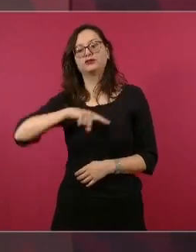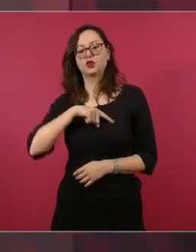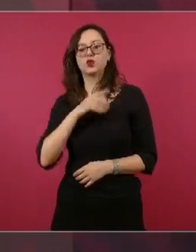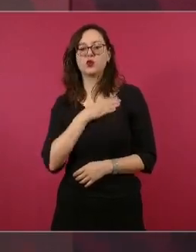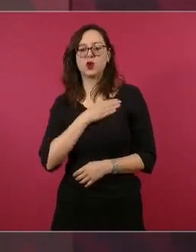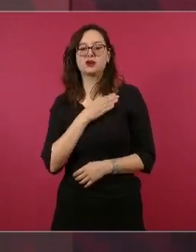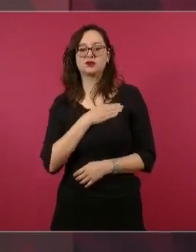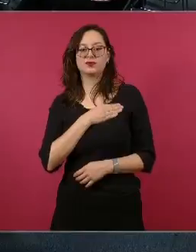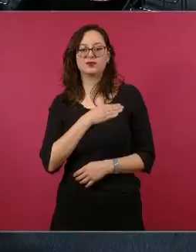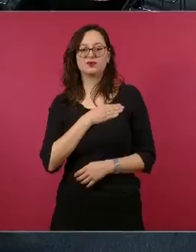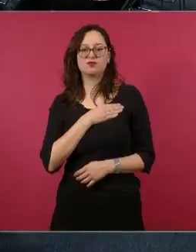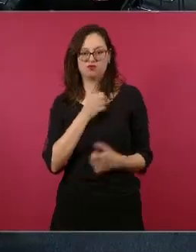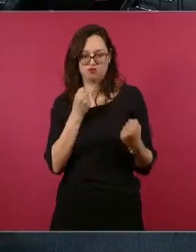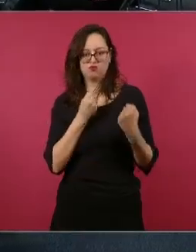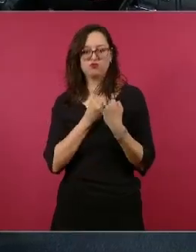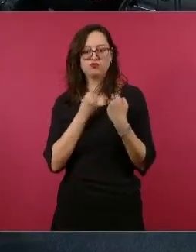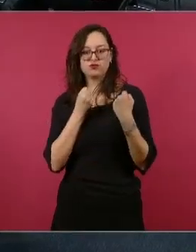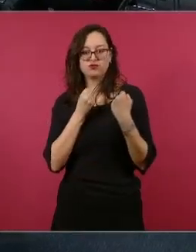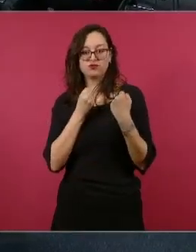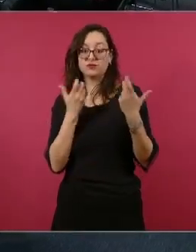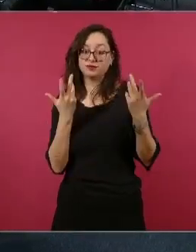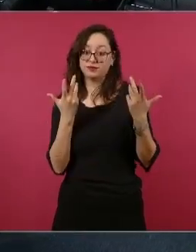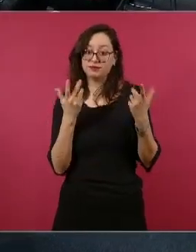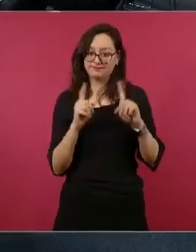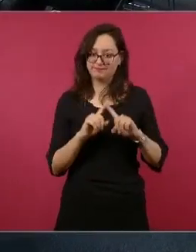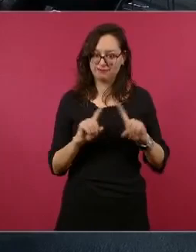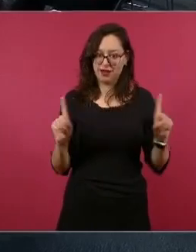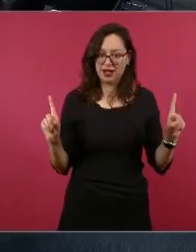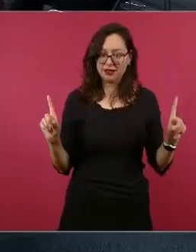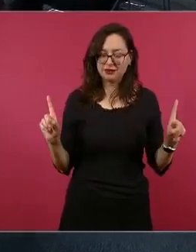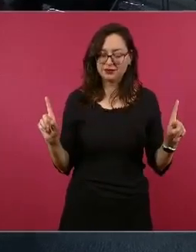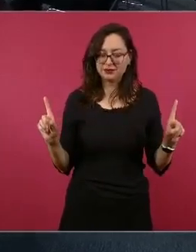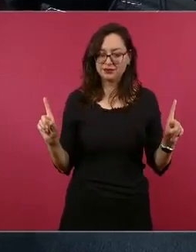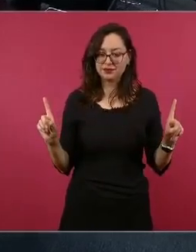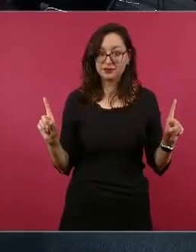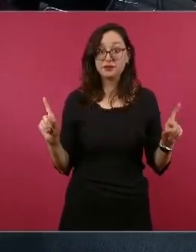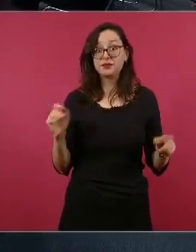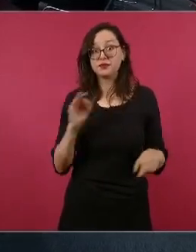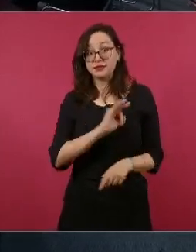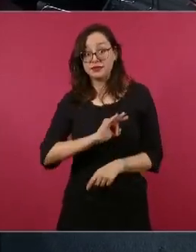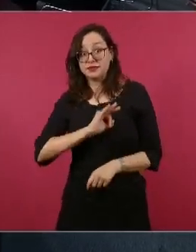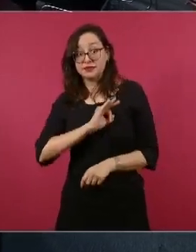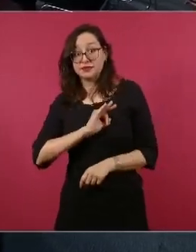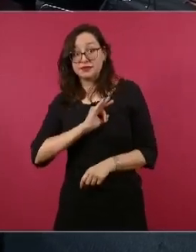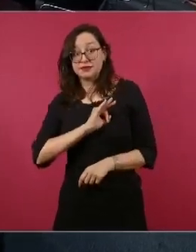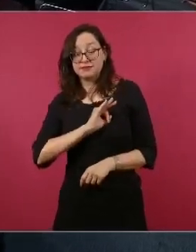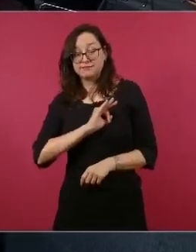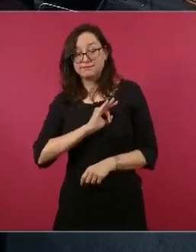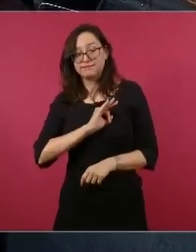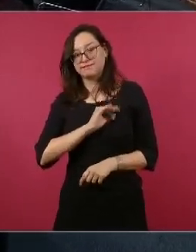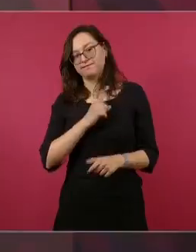o sea tenemos diferencias eso es lo segundo son